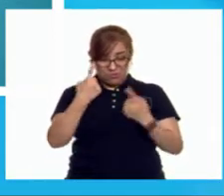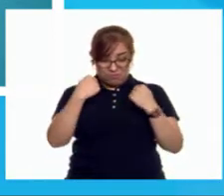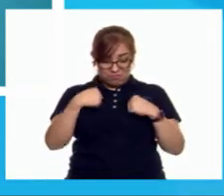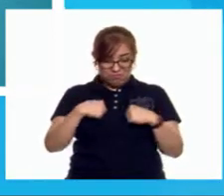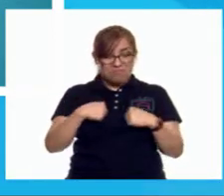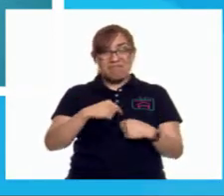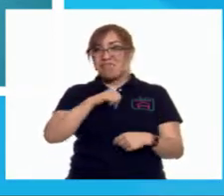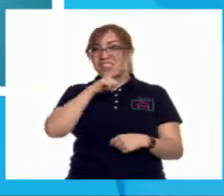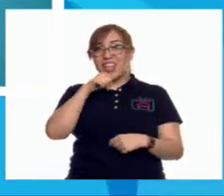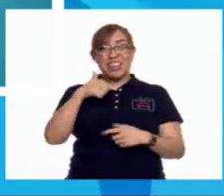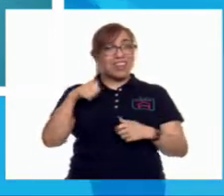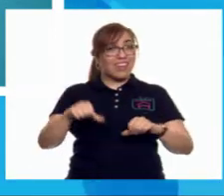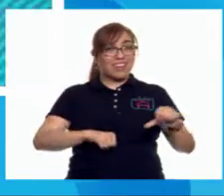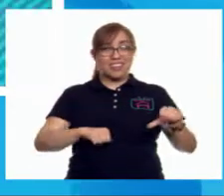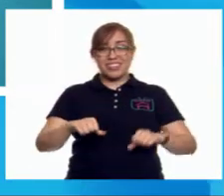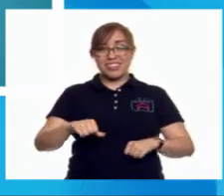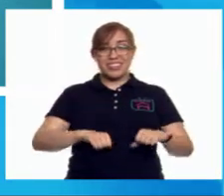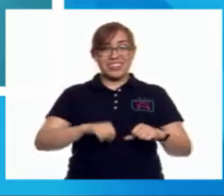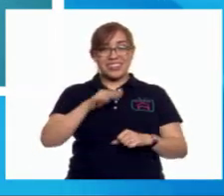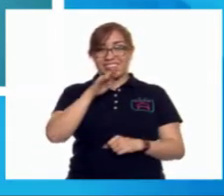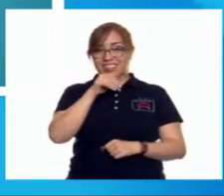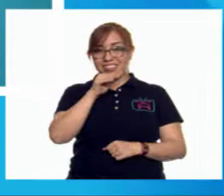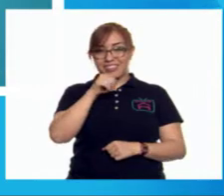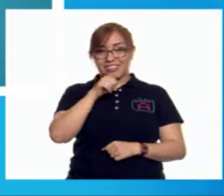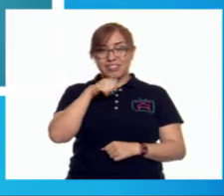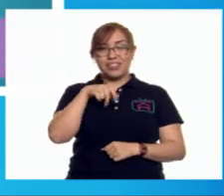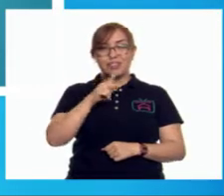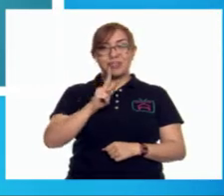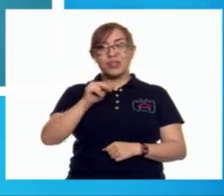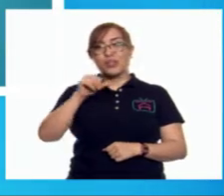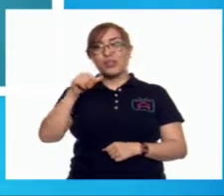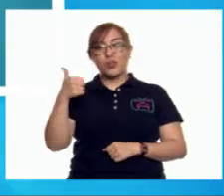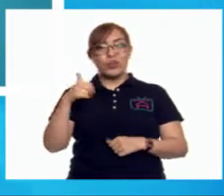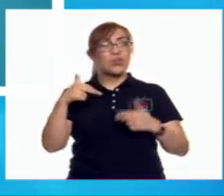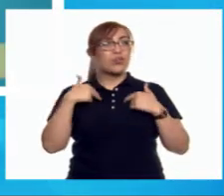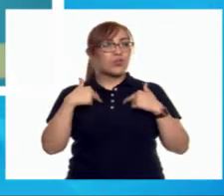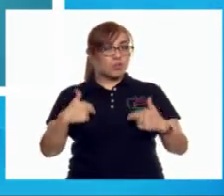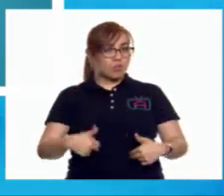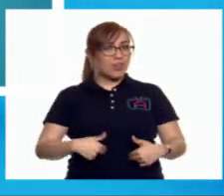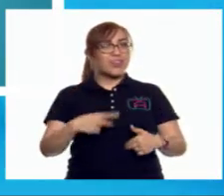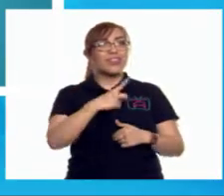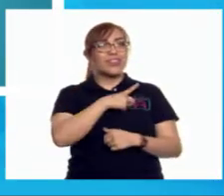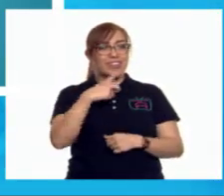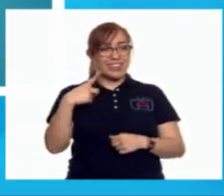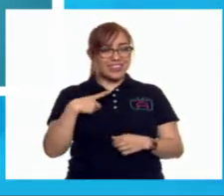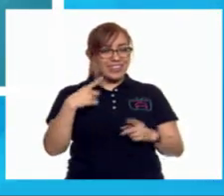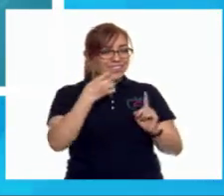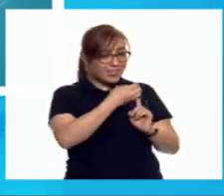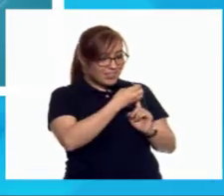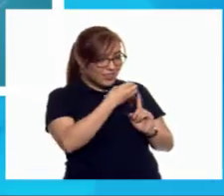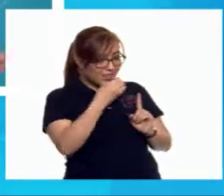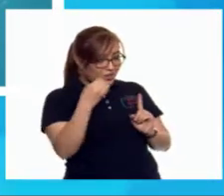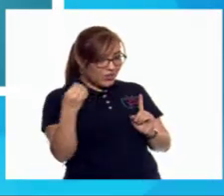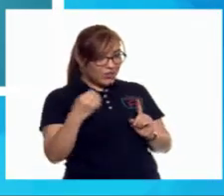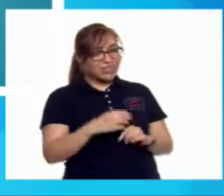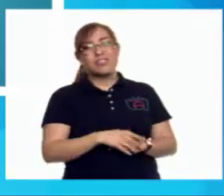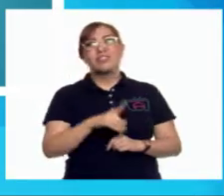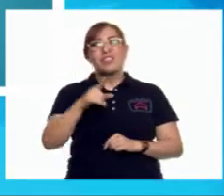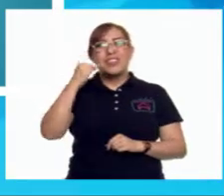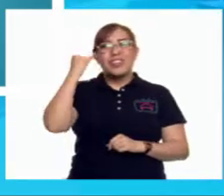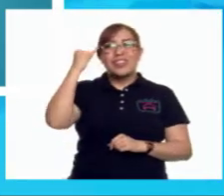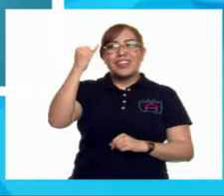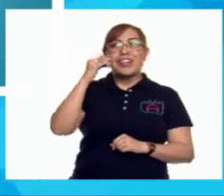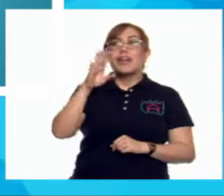realizar ninguna actividad si previamente un humano no te hubiera programado. Imagina que tu mamá es